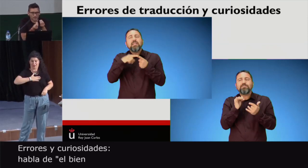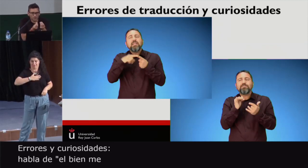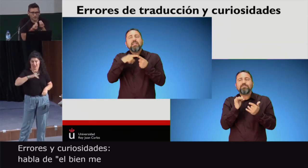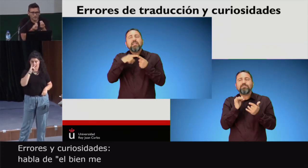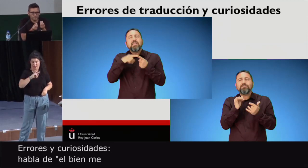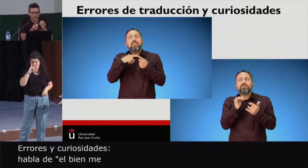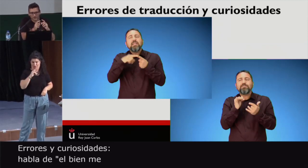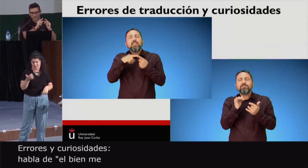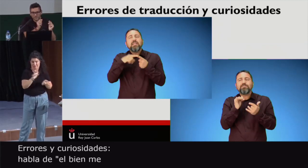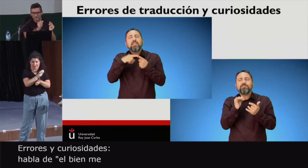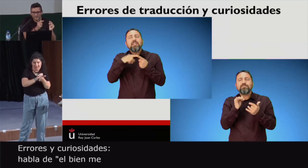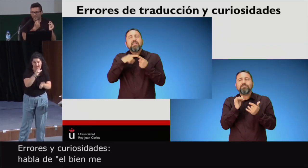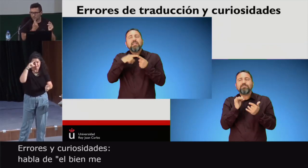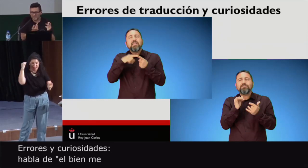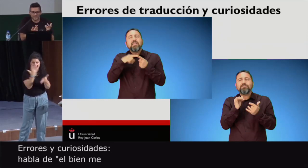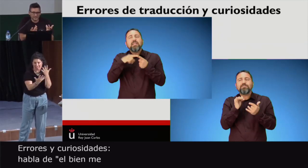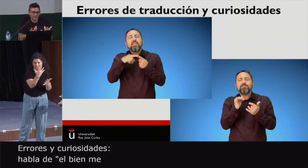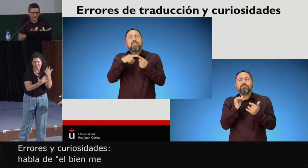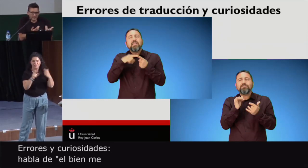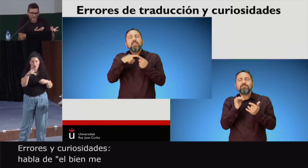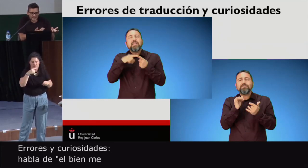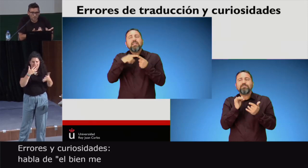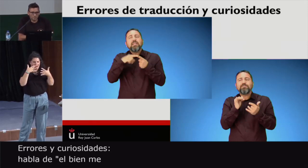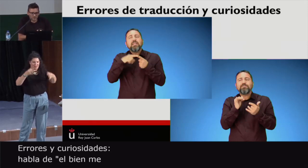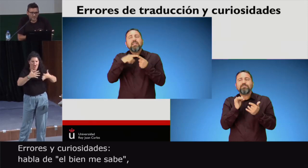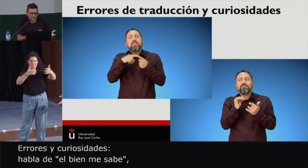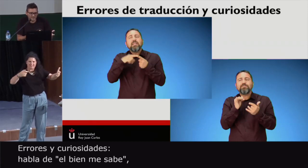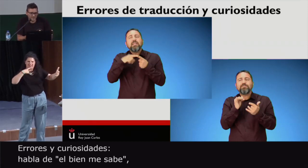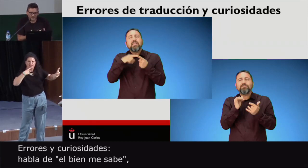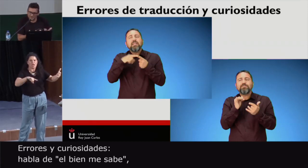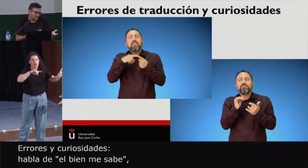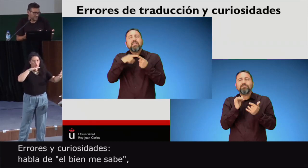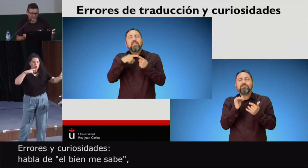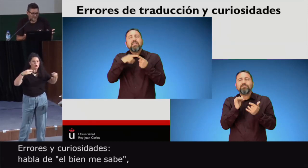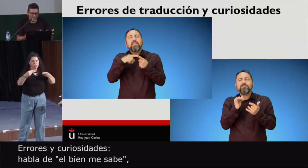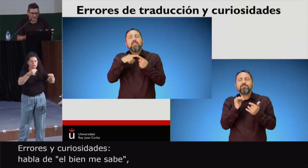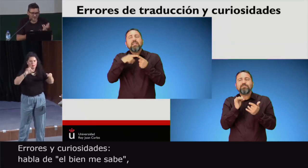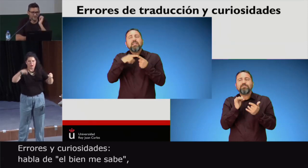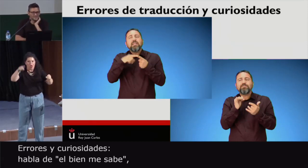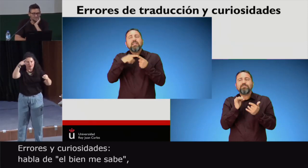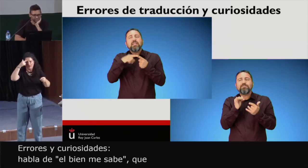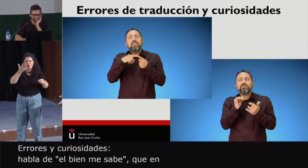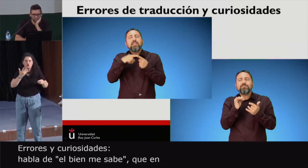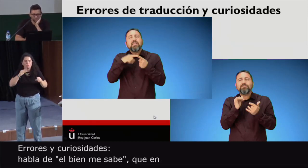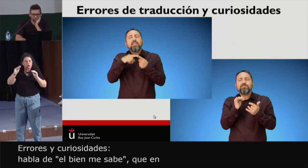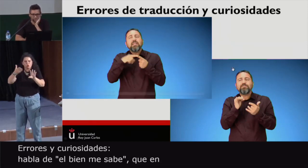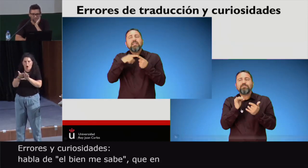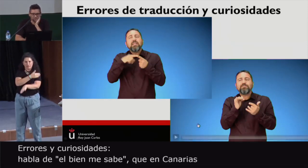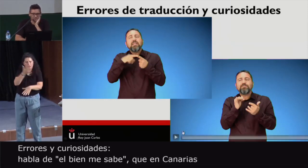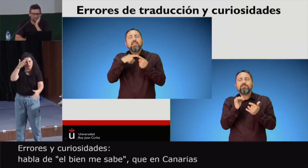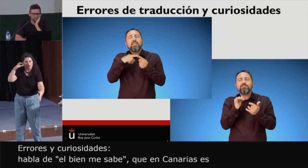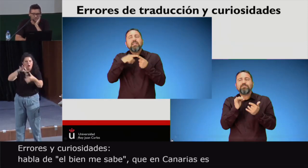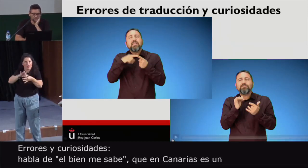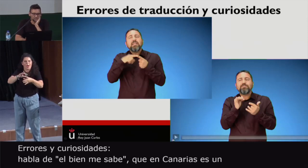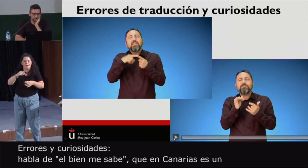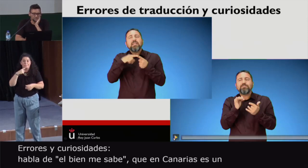con sabor, pero claro, ha dicho almendra, dulce, es que en realidad en Canarias es un postre, el bien me sabe. Entonces, claro, es un error de traducción. Y